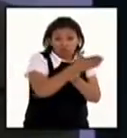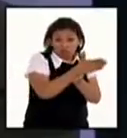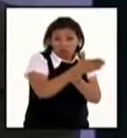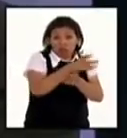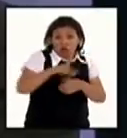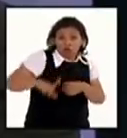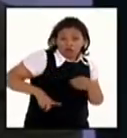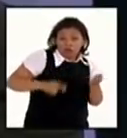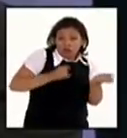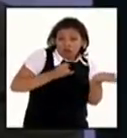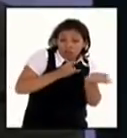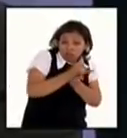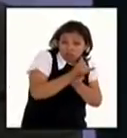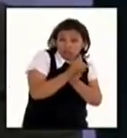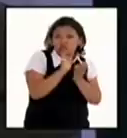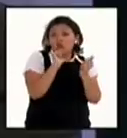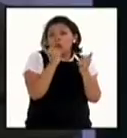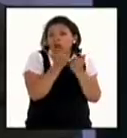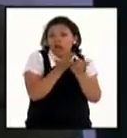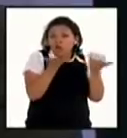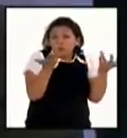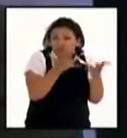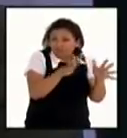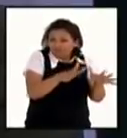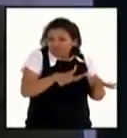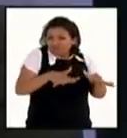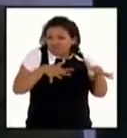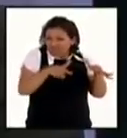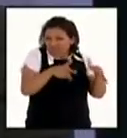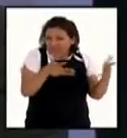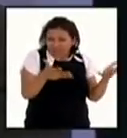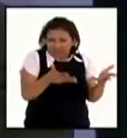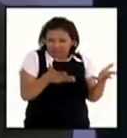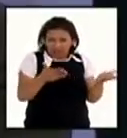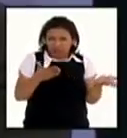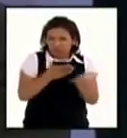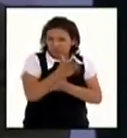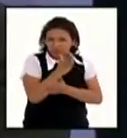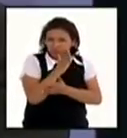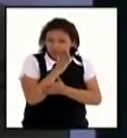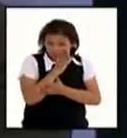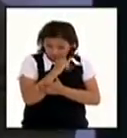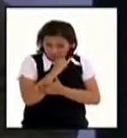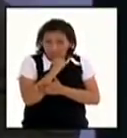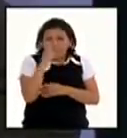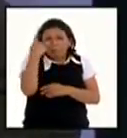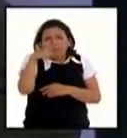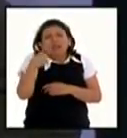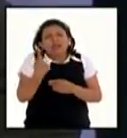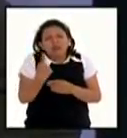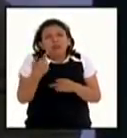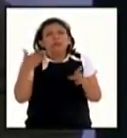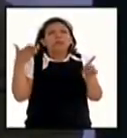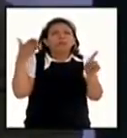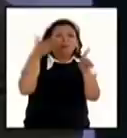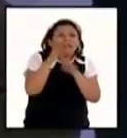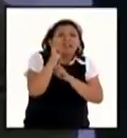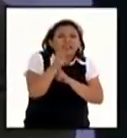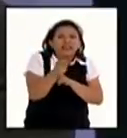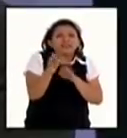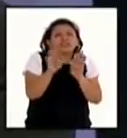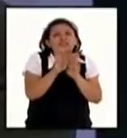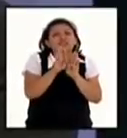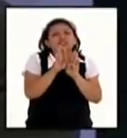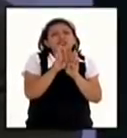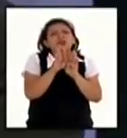y en los actos públicos que el gobierno desarrolla, con la finalidad de no tener que regresar al estado